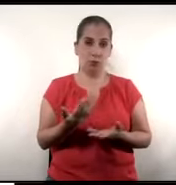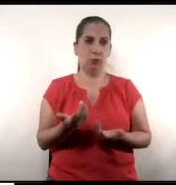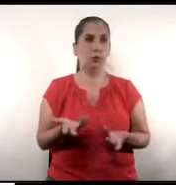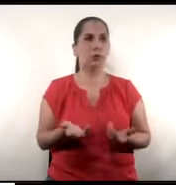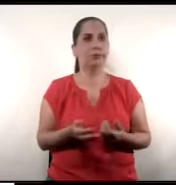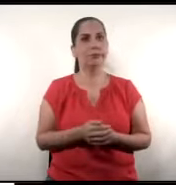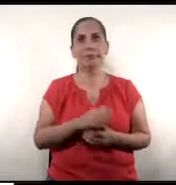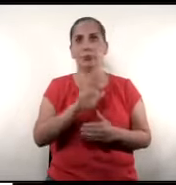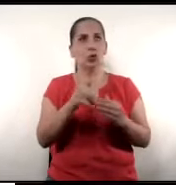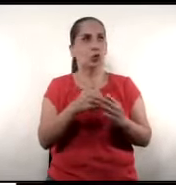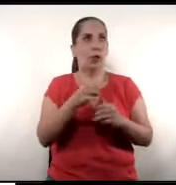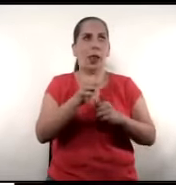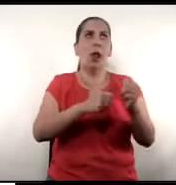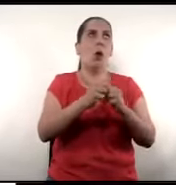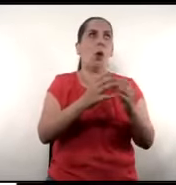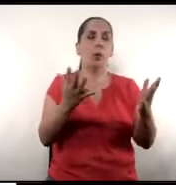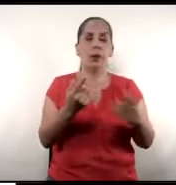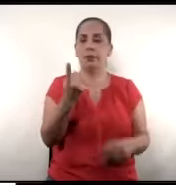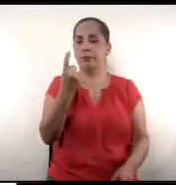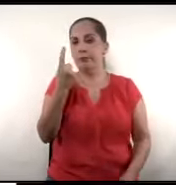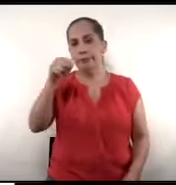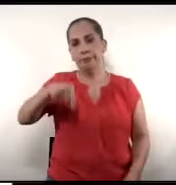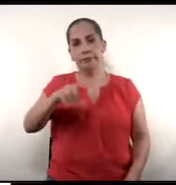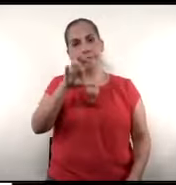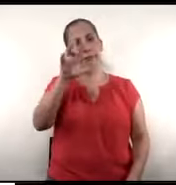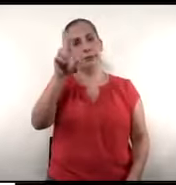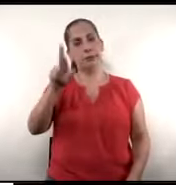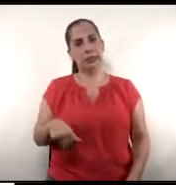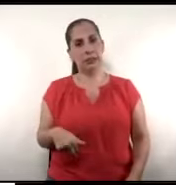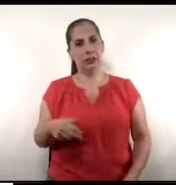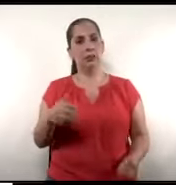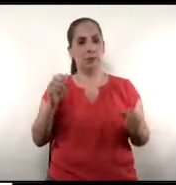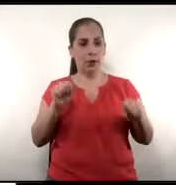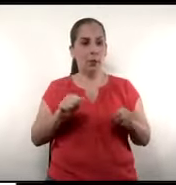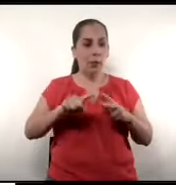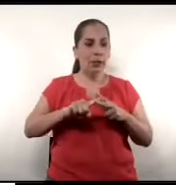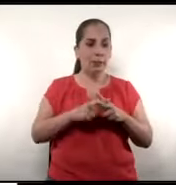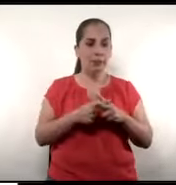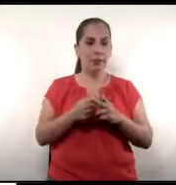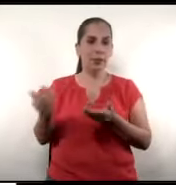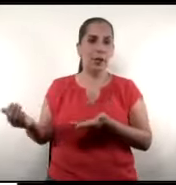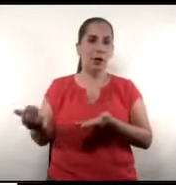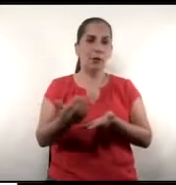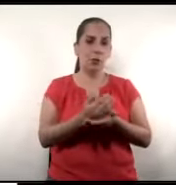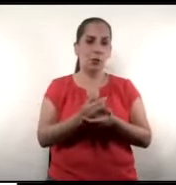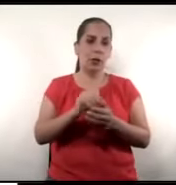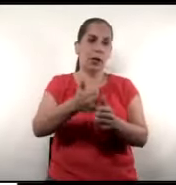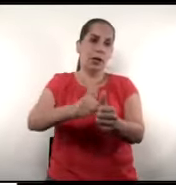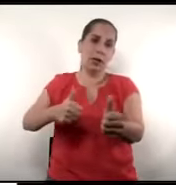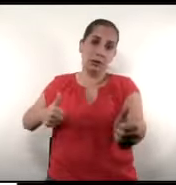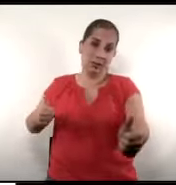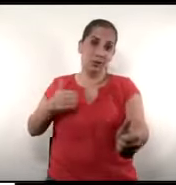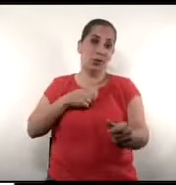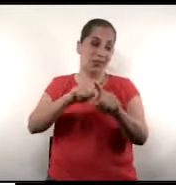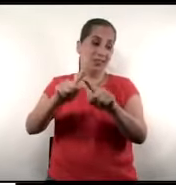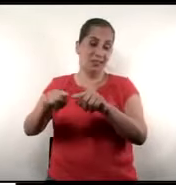enormidad de obra que hace falta en este país para empezar a recuperar el rezago que tenemos en muchos